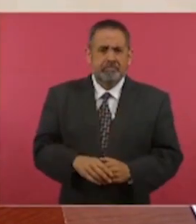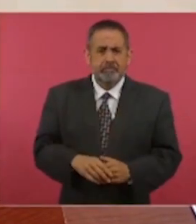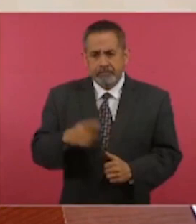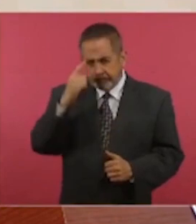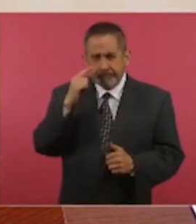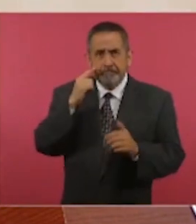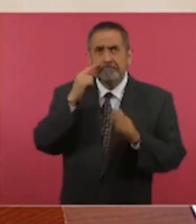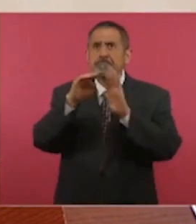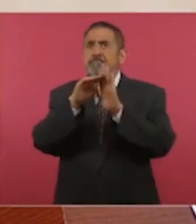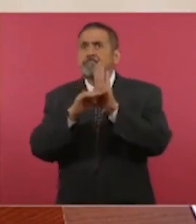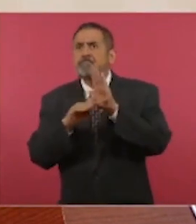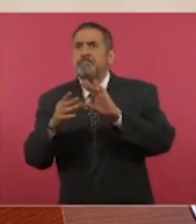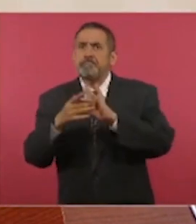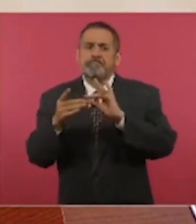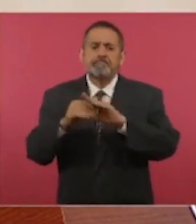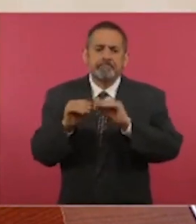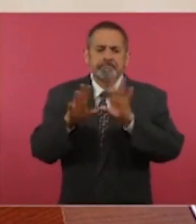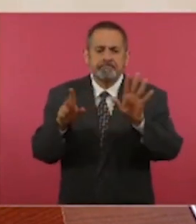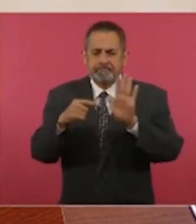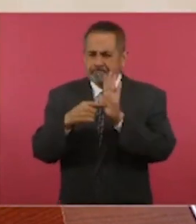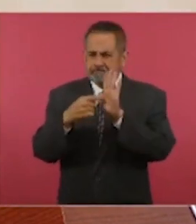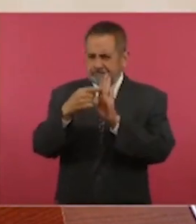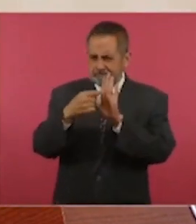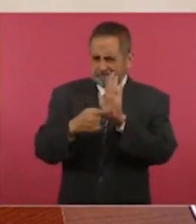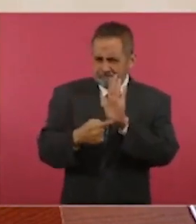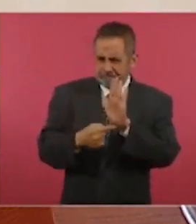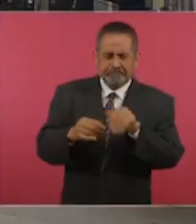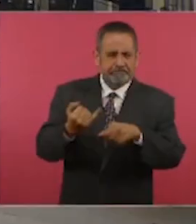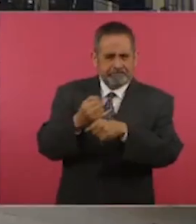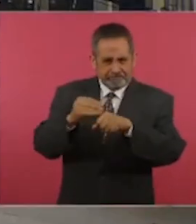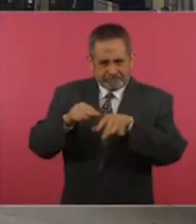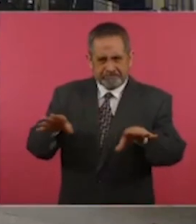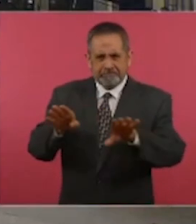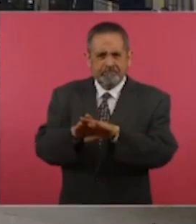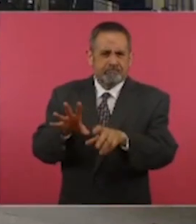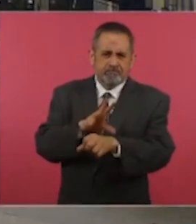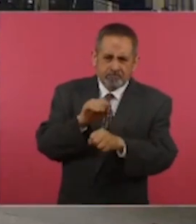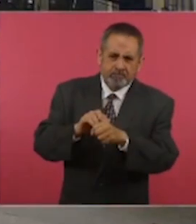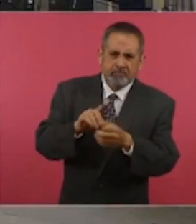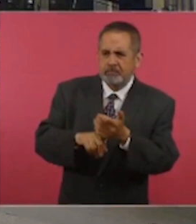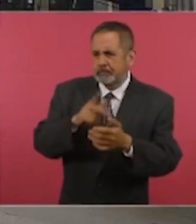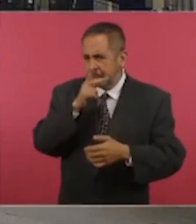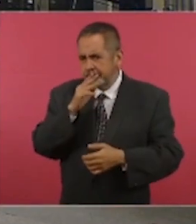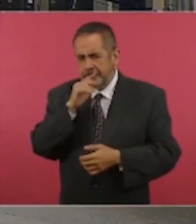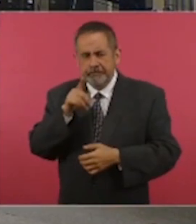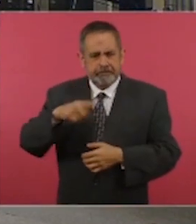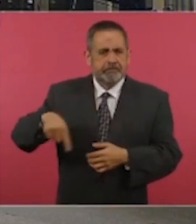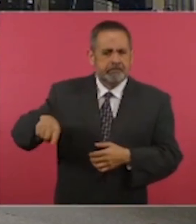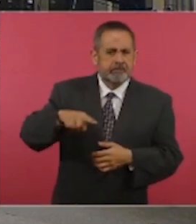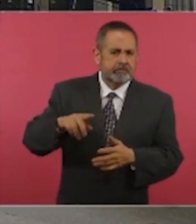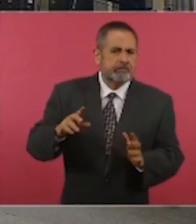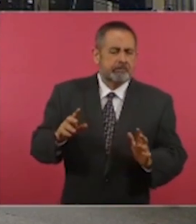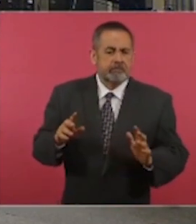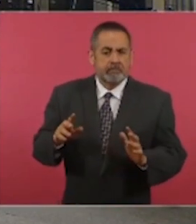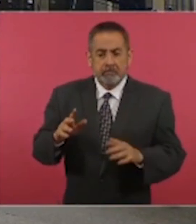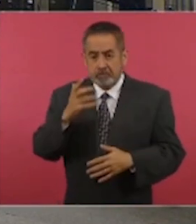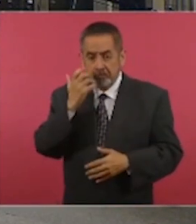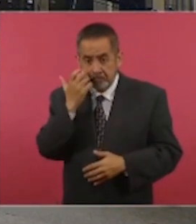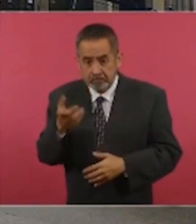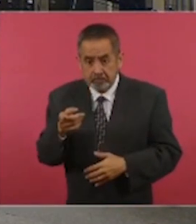que se tenga toda la información y que los papás que